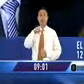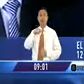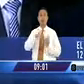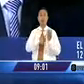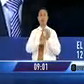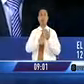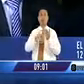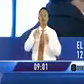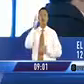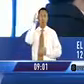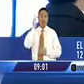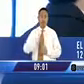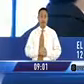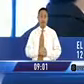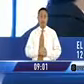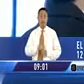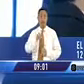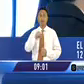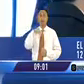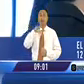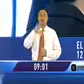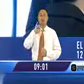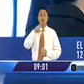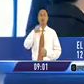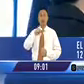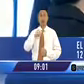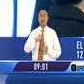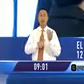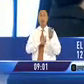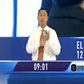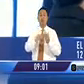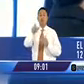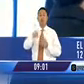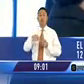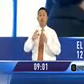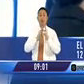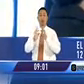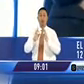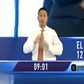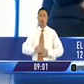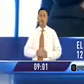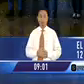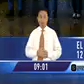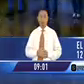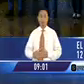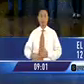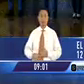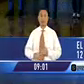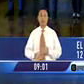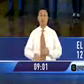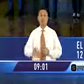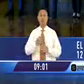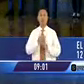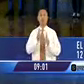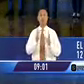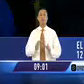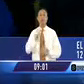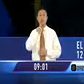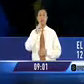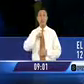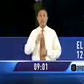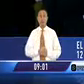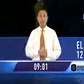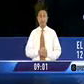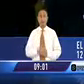ministra de la Mujer y de Antonio Martín Moreno como ministro de Telecomunicaciones. Los funcionarios aseguraron que